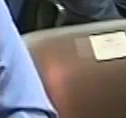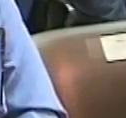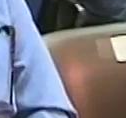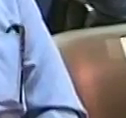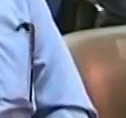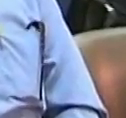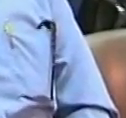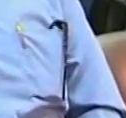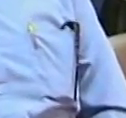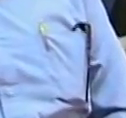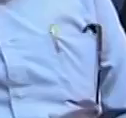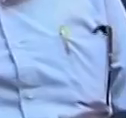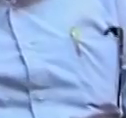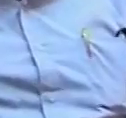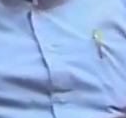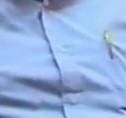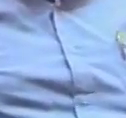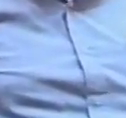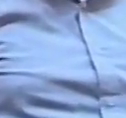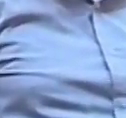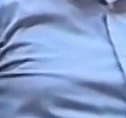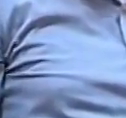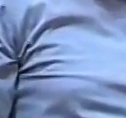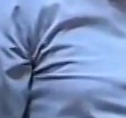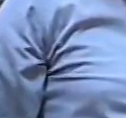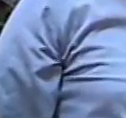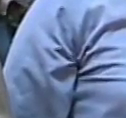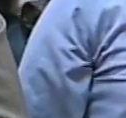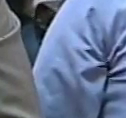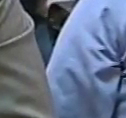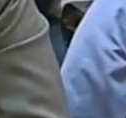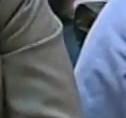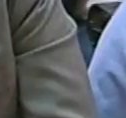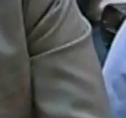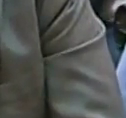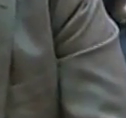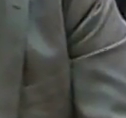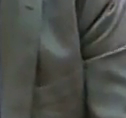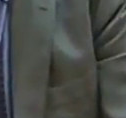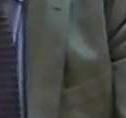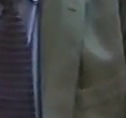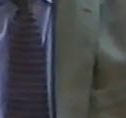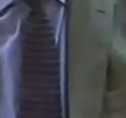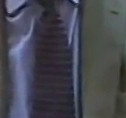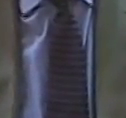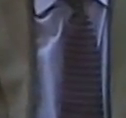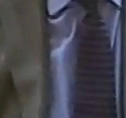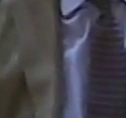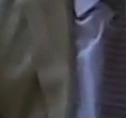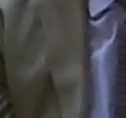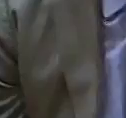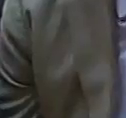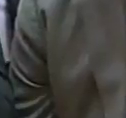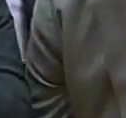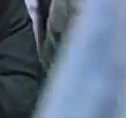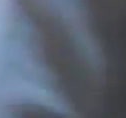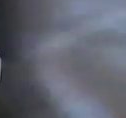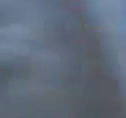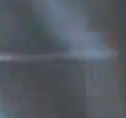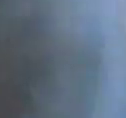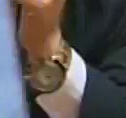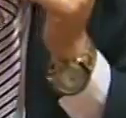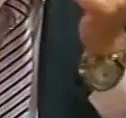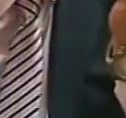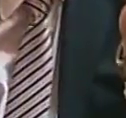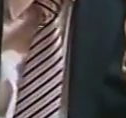de comunicación, radio, televisión o eléctricos que difundan mensajes de intolerancia y de odio. Artículo 23, multas